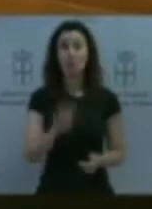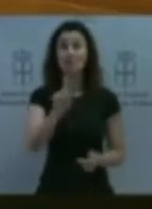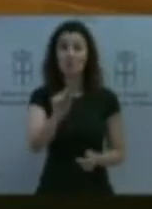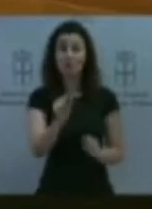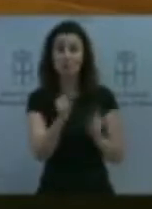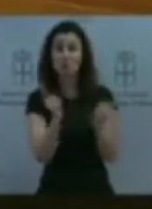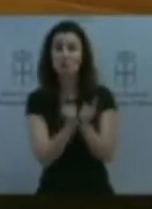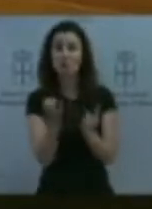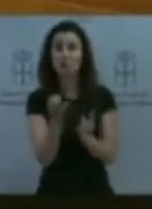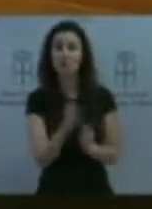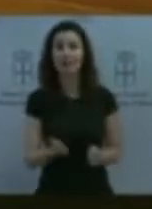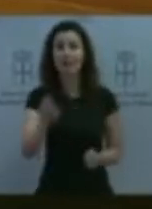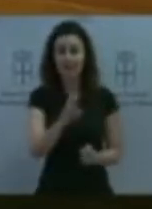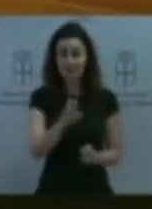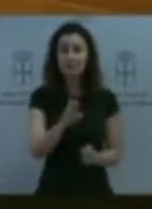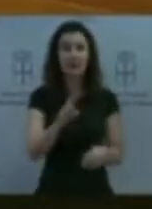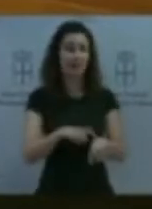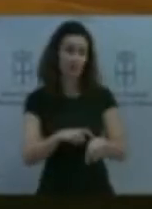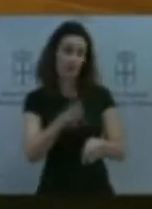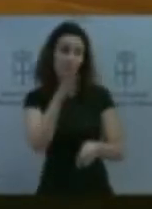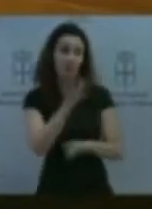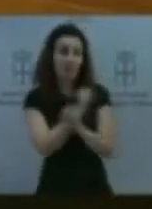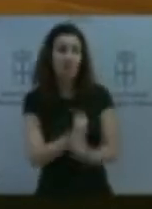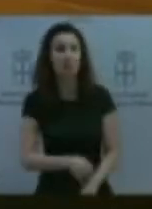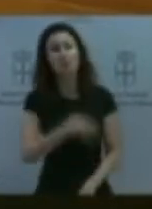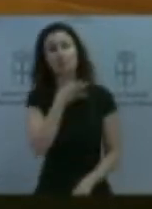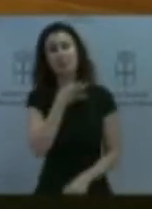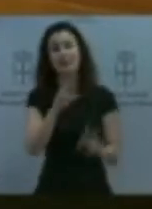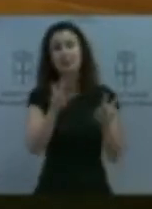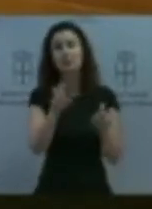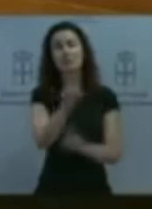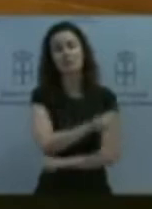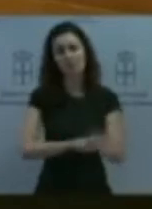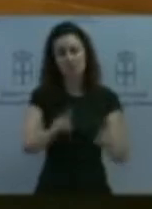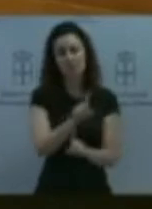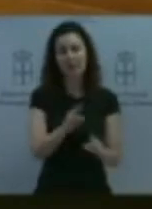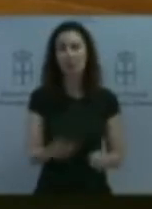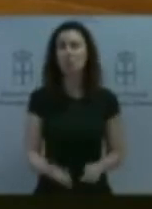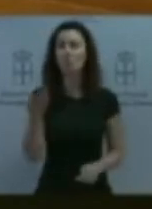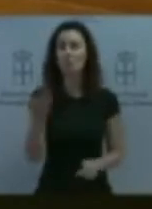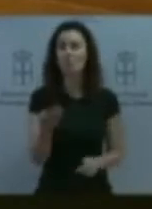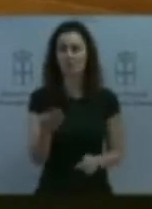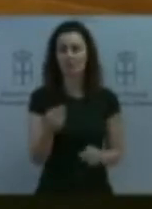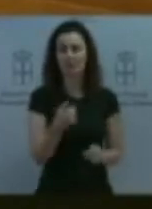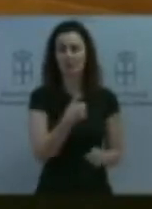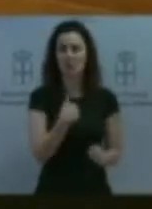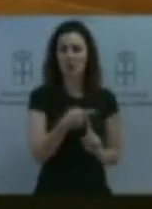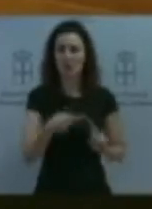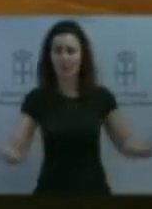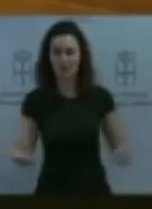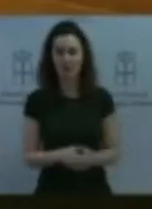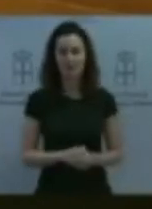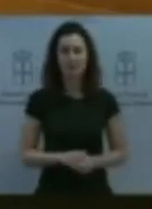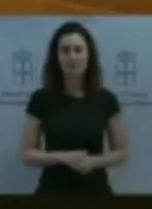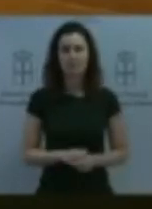prácticamente tiempo para hablar de un tema tan complicado y tan importante como este y decir todo lo que queremos decir. Mire, No hay evaluación de las